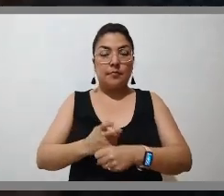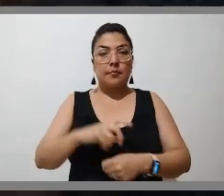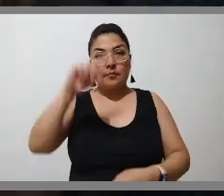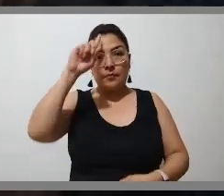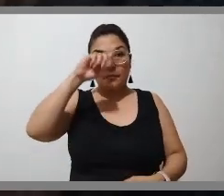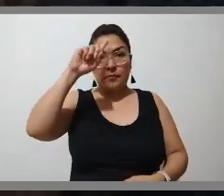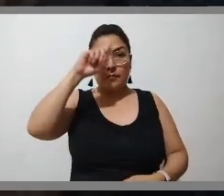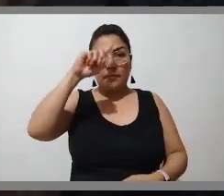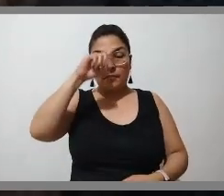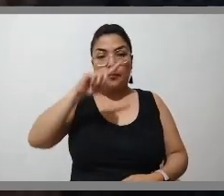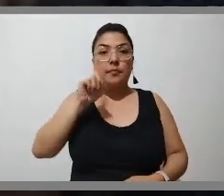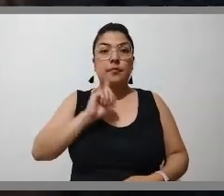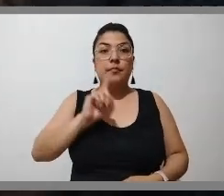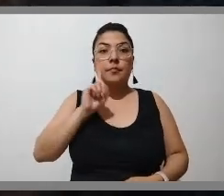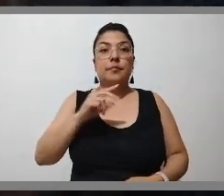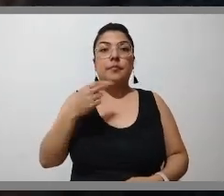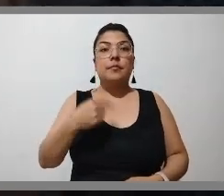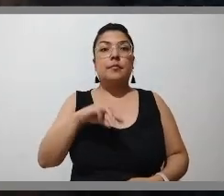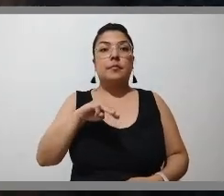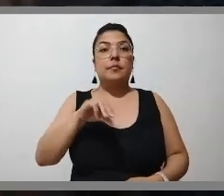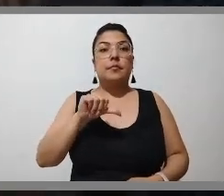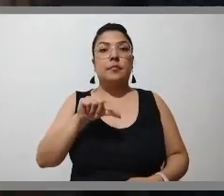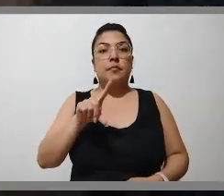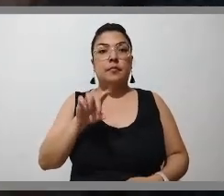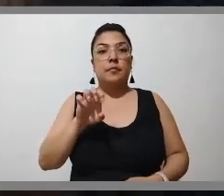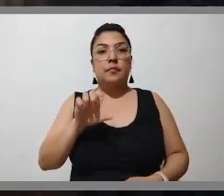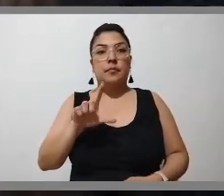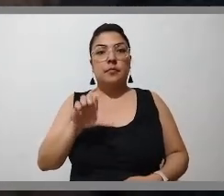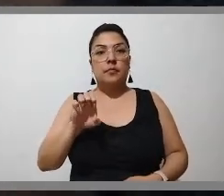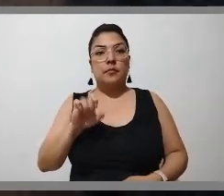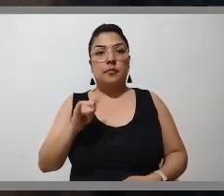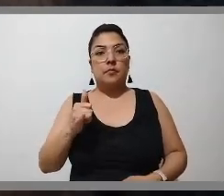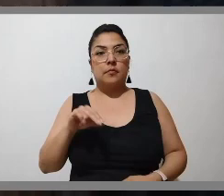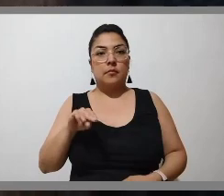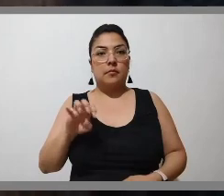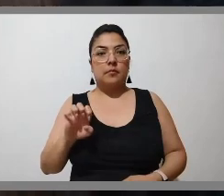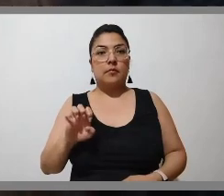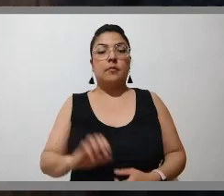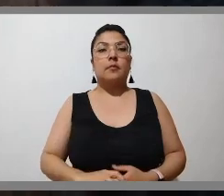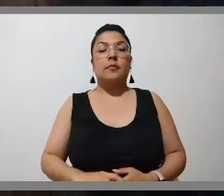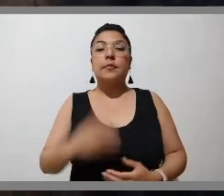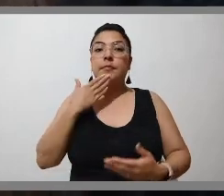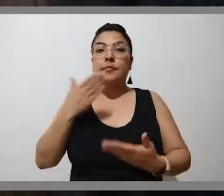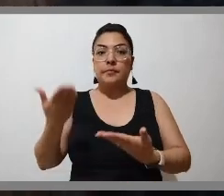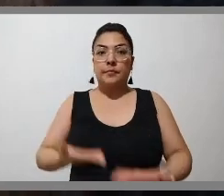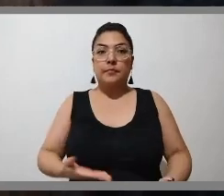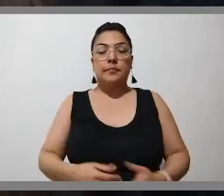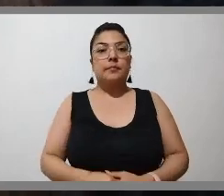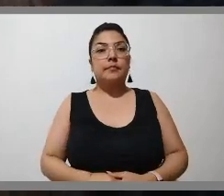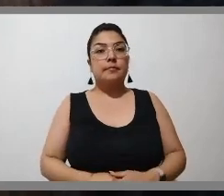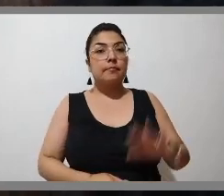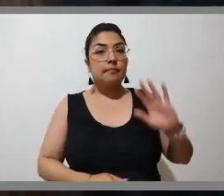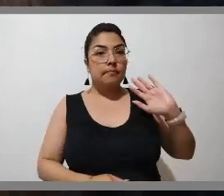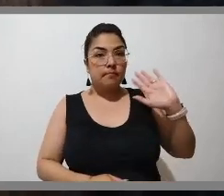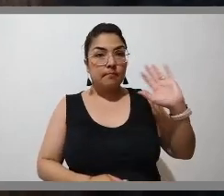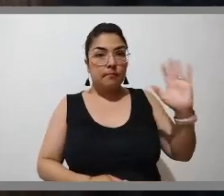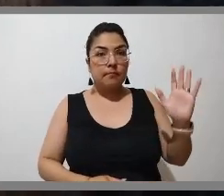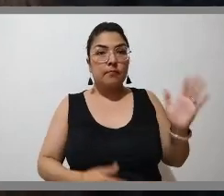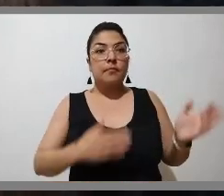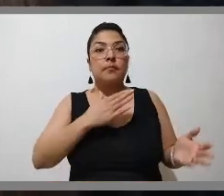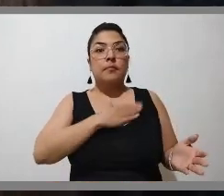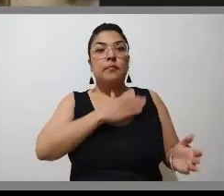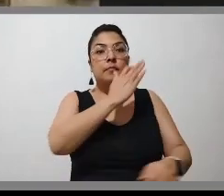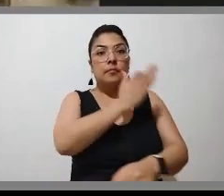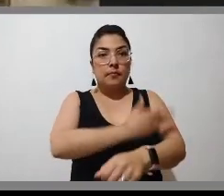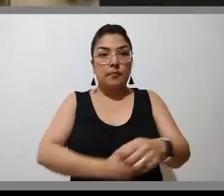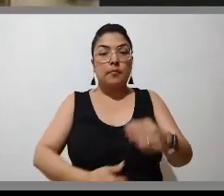consejera electoral del Instituto Electoral de Coahuila, Madeleine Ivette Figueroa Gámez. Bienvenida, consejera. Hola, muy buenas